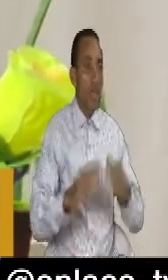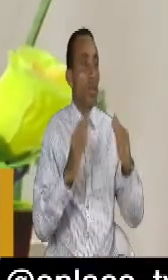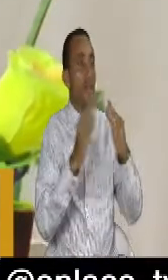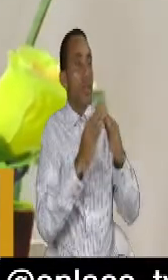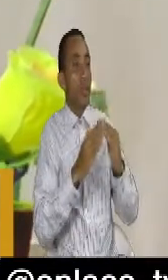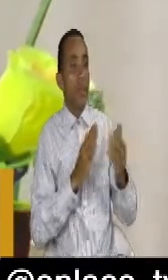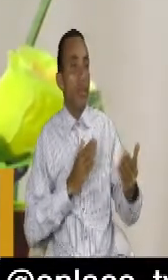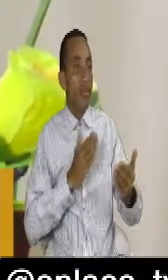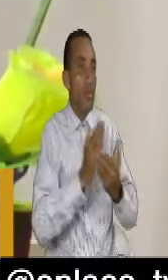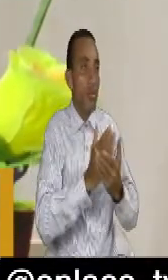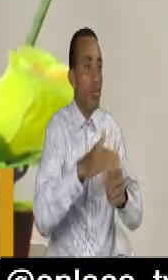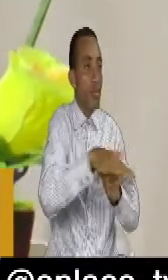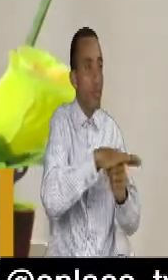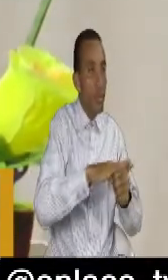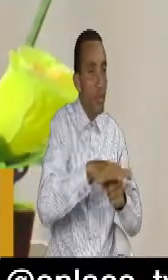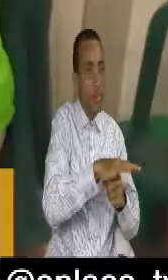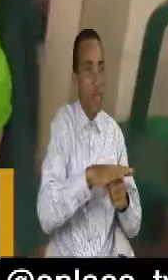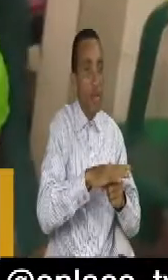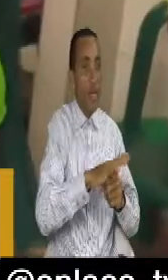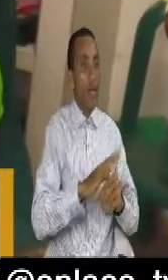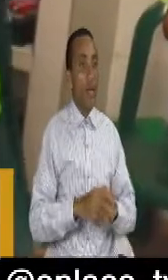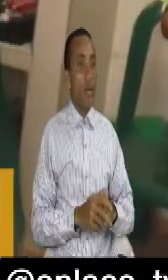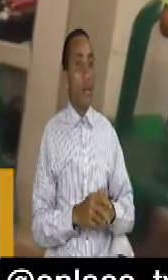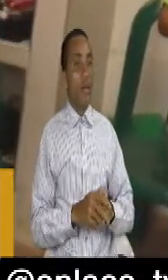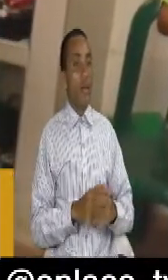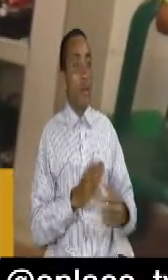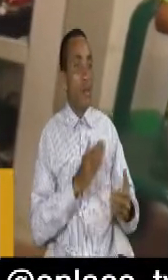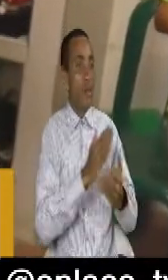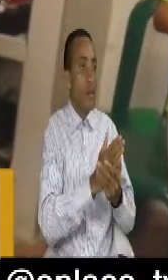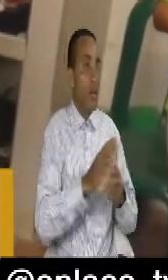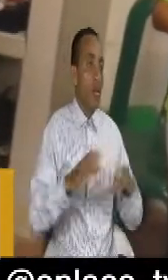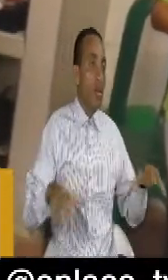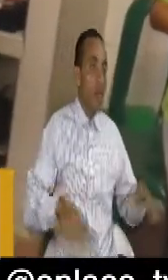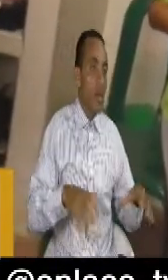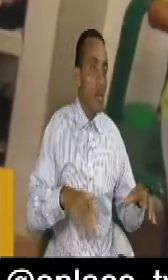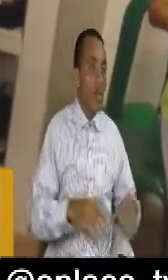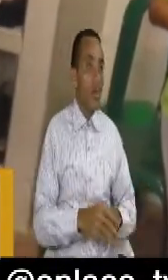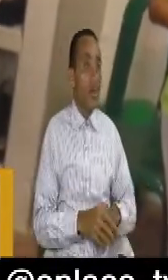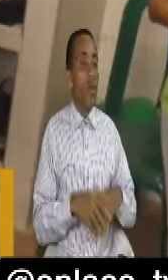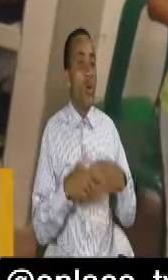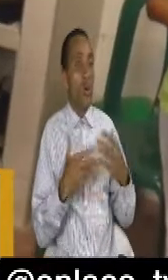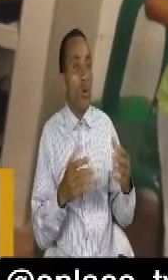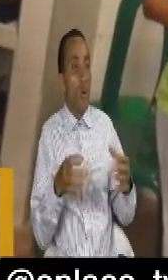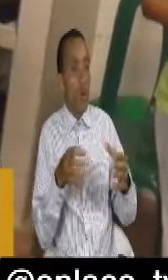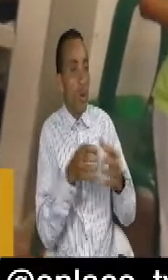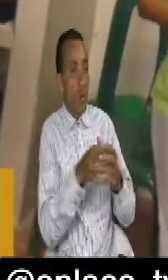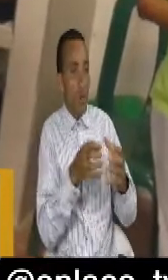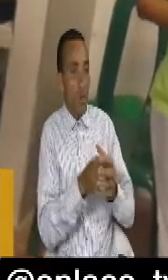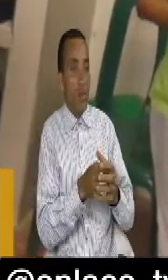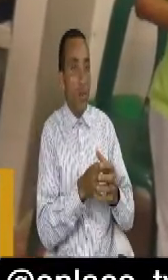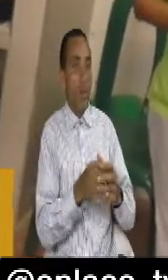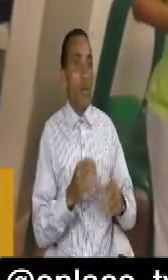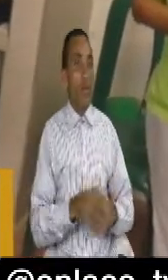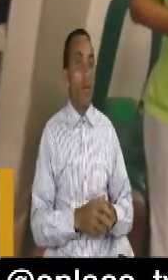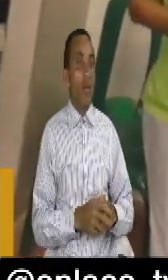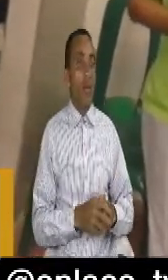barrios, a hacer nuestras actividades también. Como asociación hacemos la invitación a todas